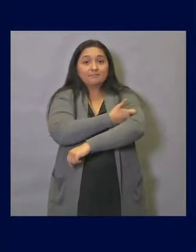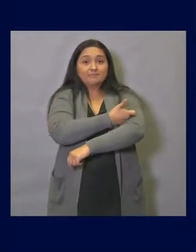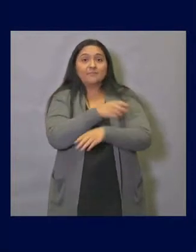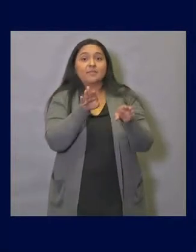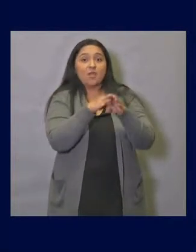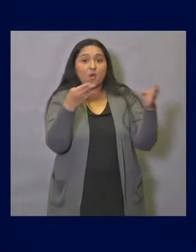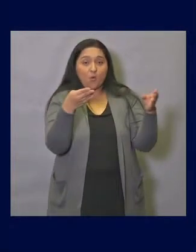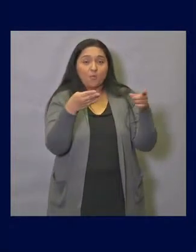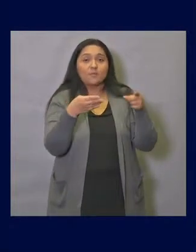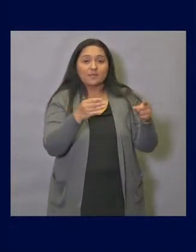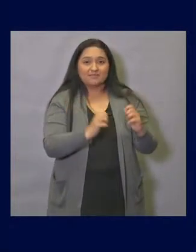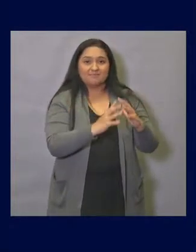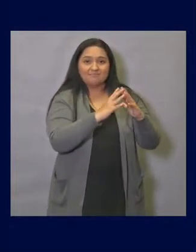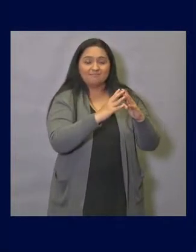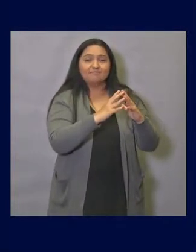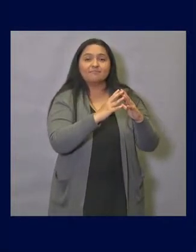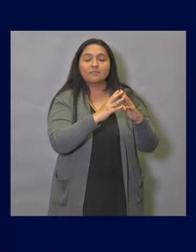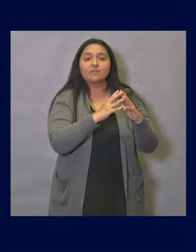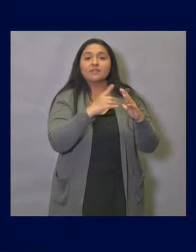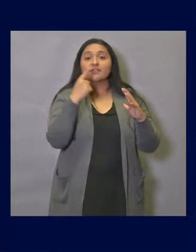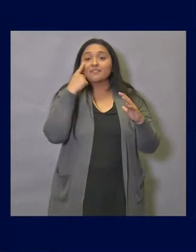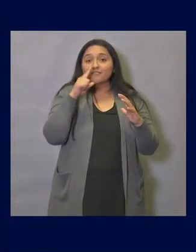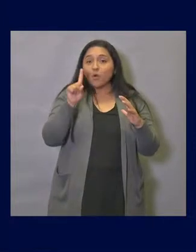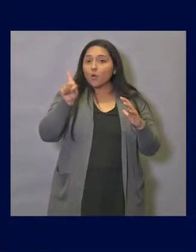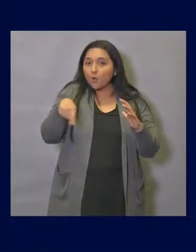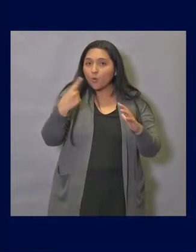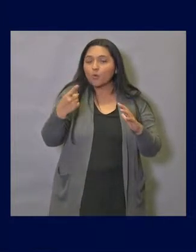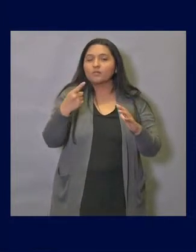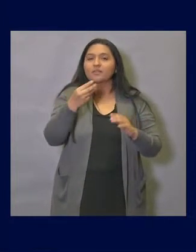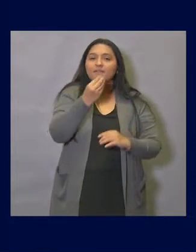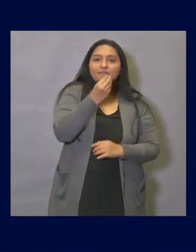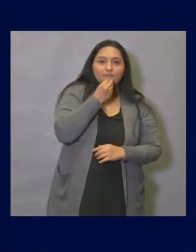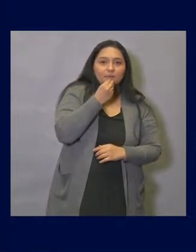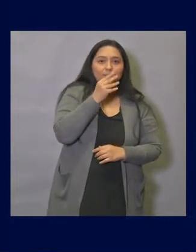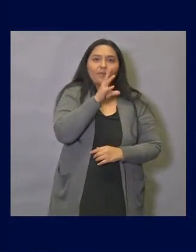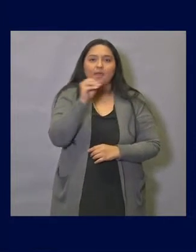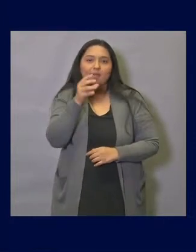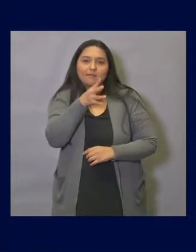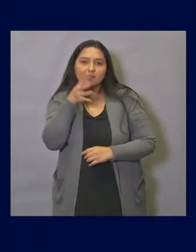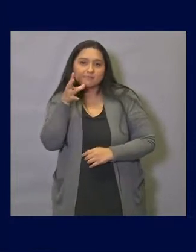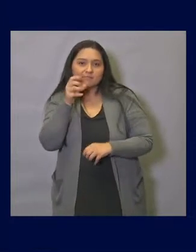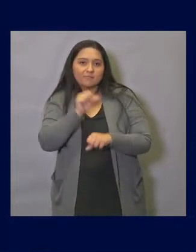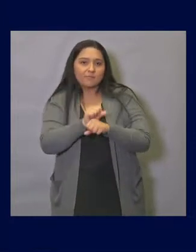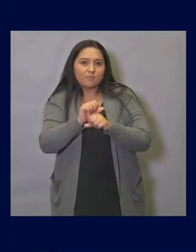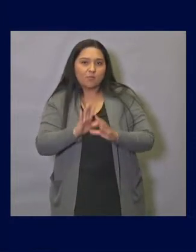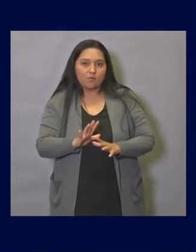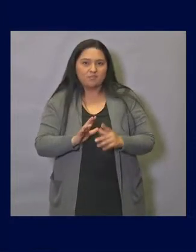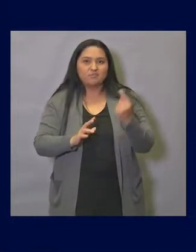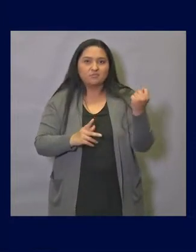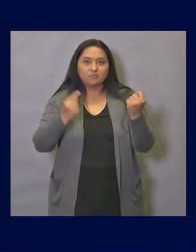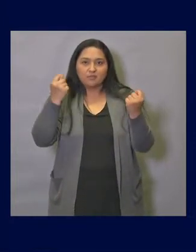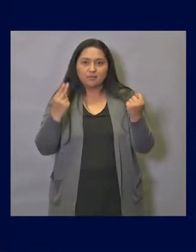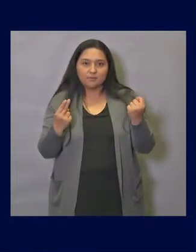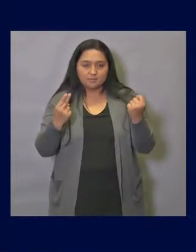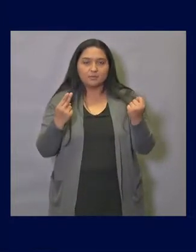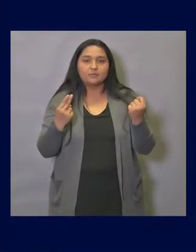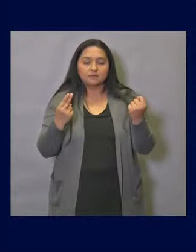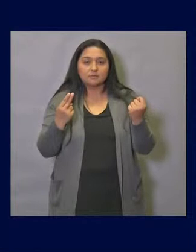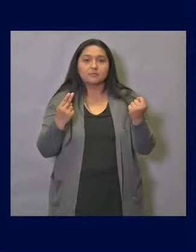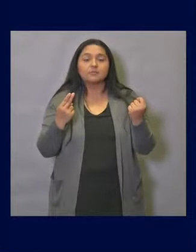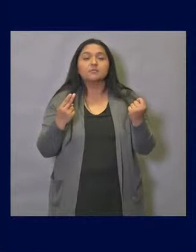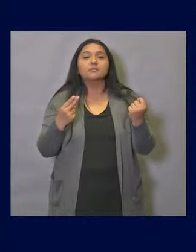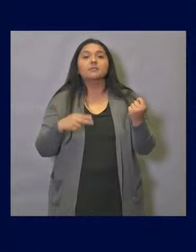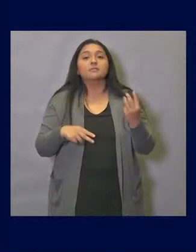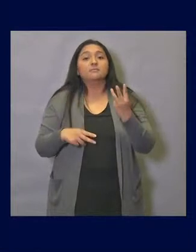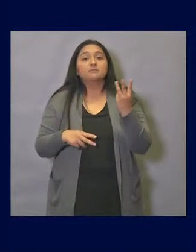disponibles para las personas que trabajan en el sector de la alimentación y la agricultura. El miércoles,